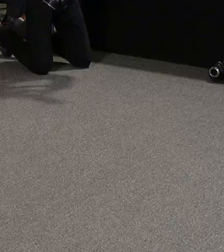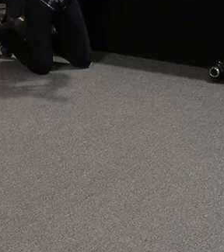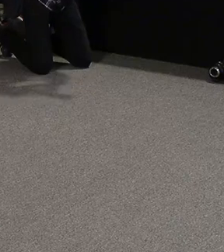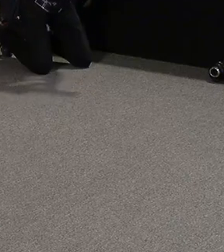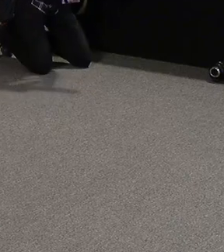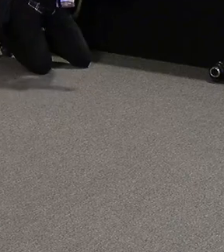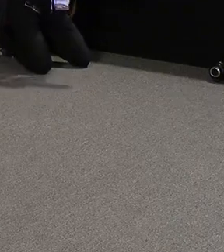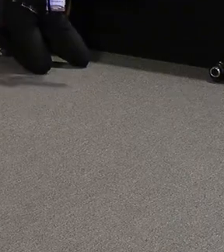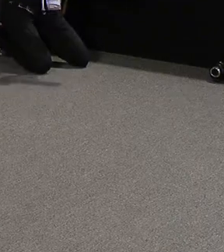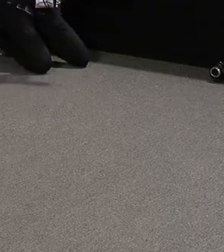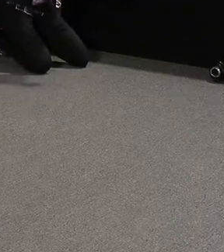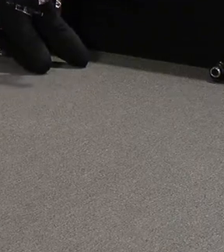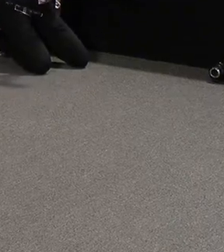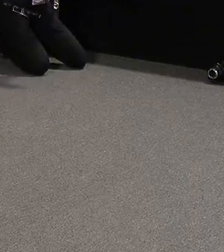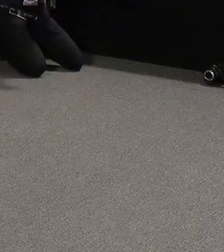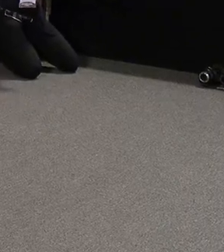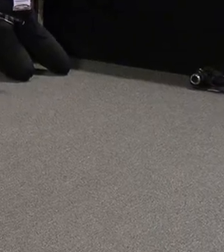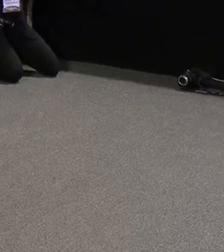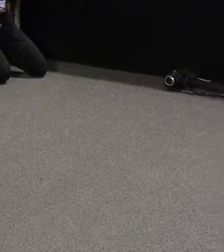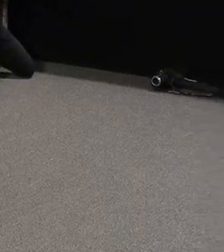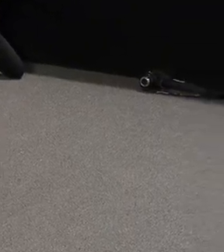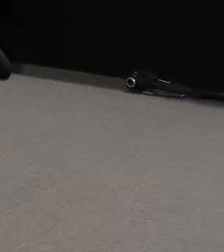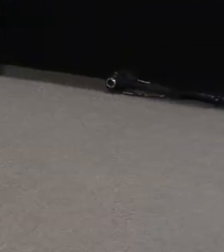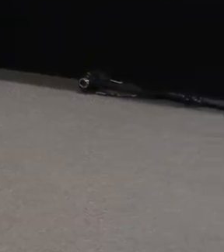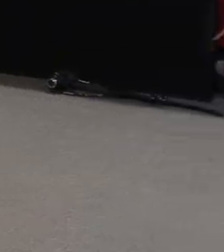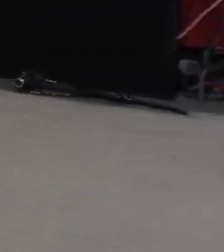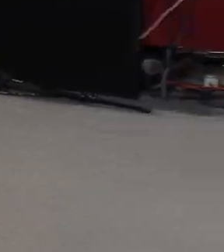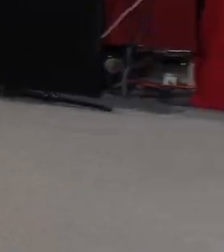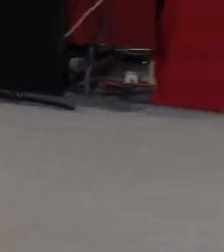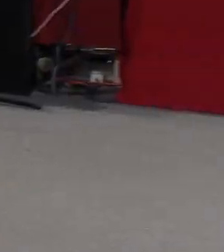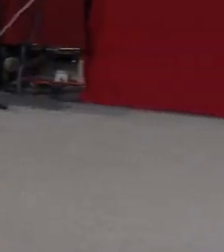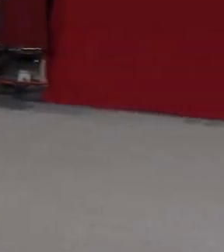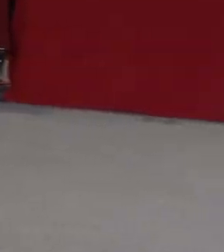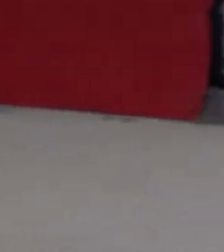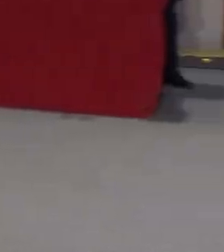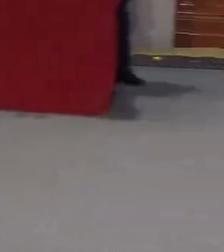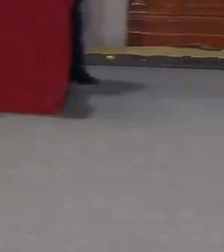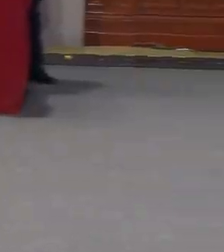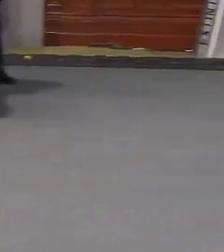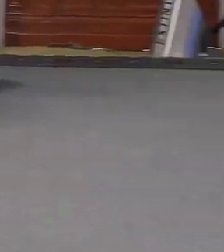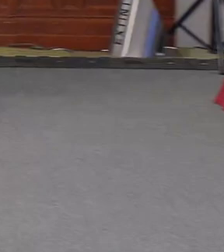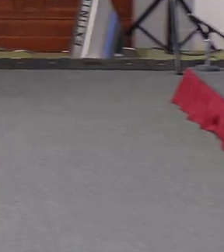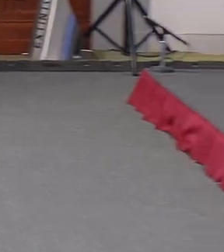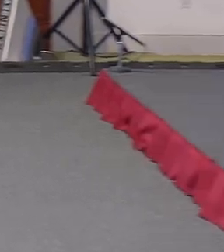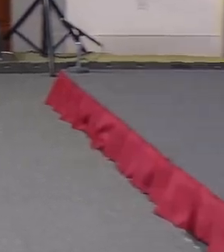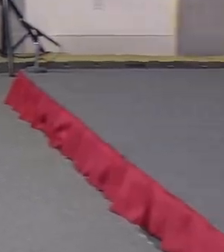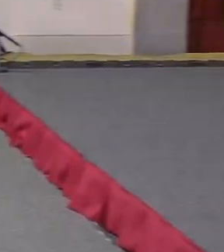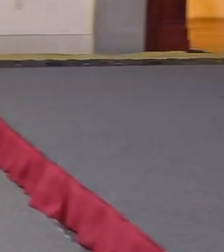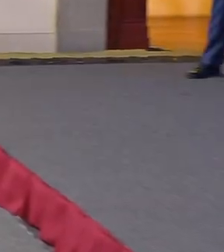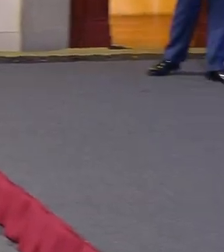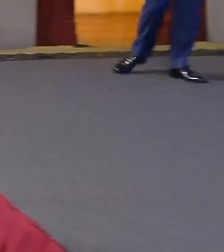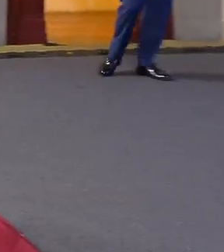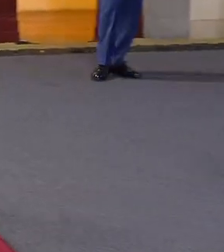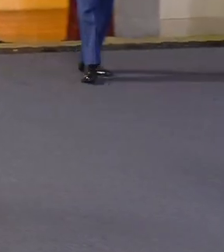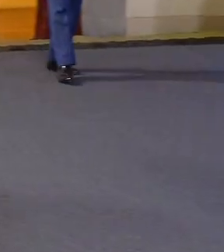71 centavos. Para eso nos acompaña, bienvenido, el señor Óscar Araiza Rocha, su gerente general.